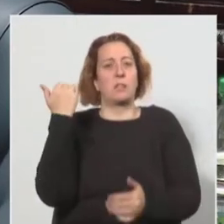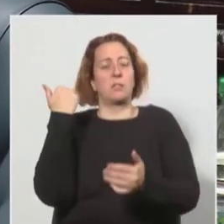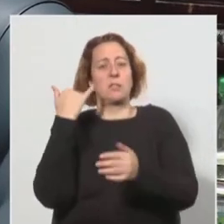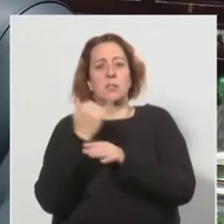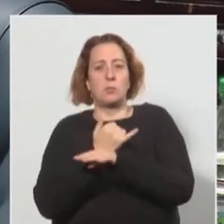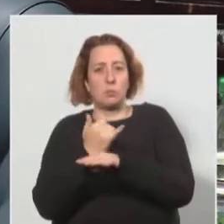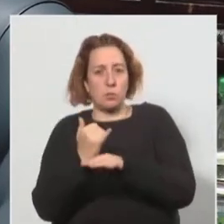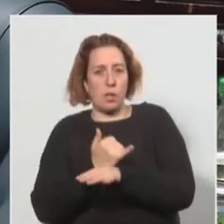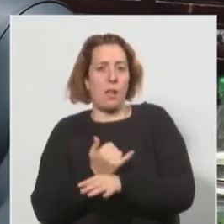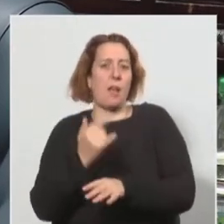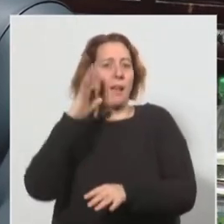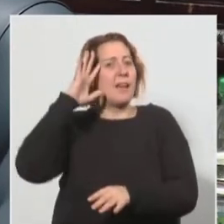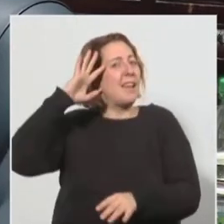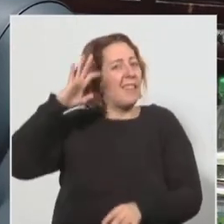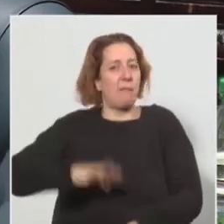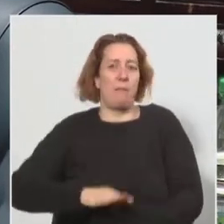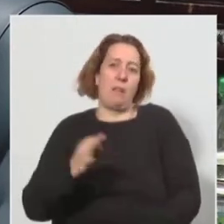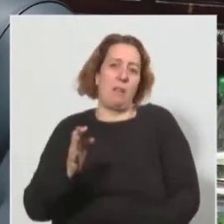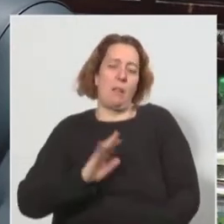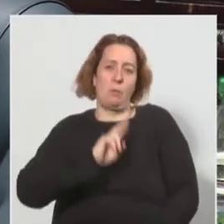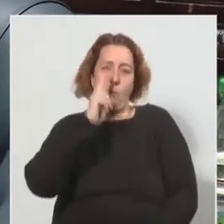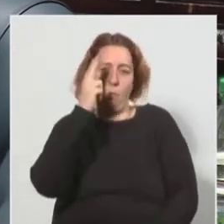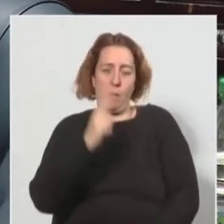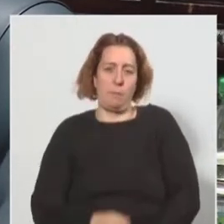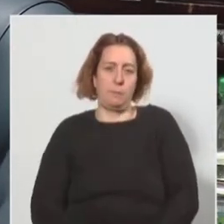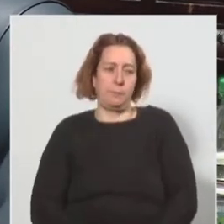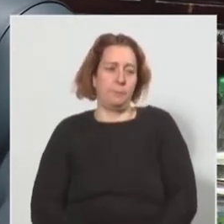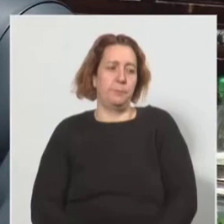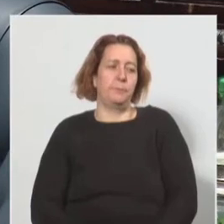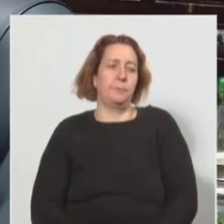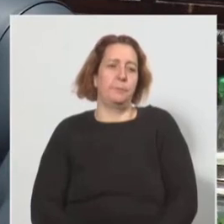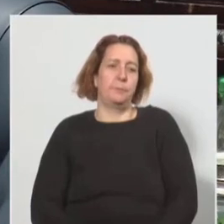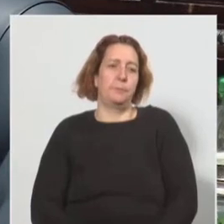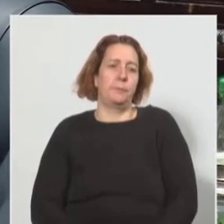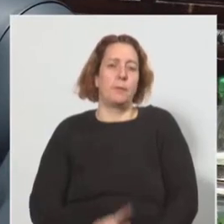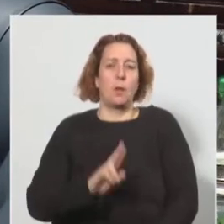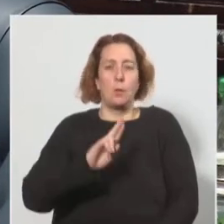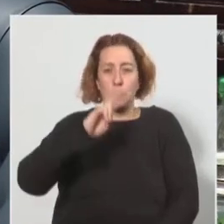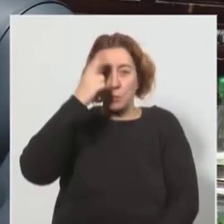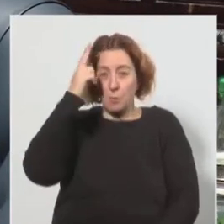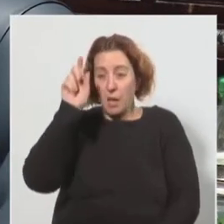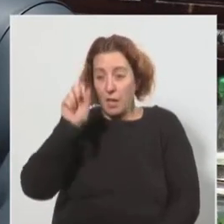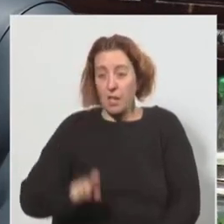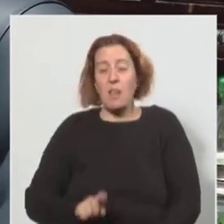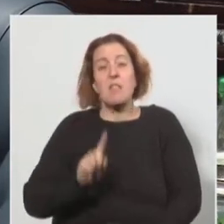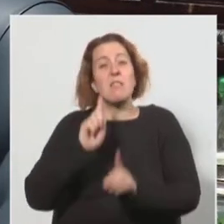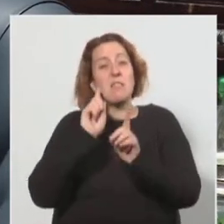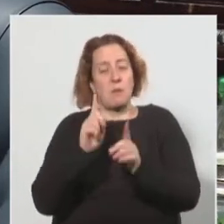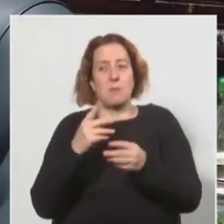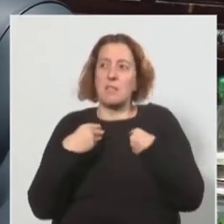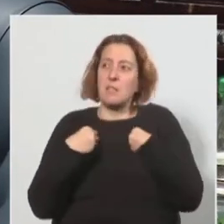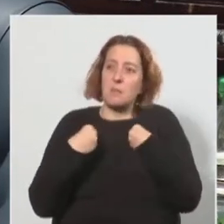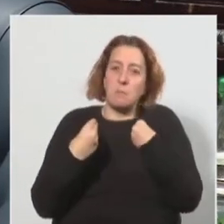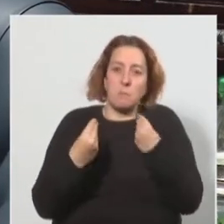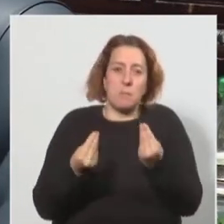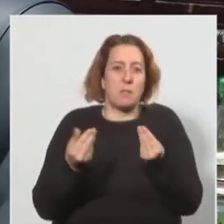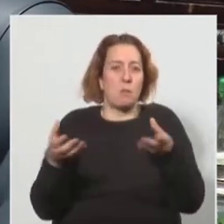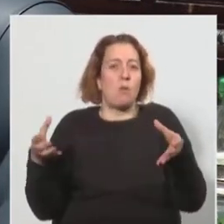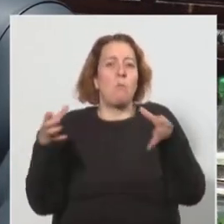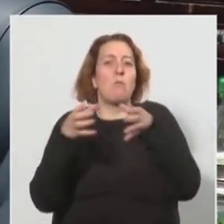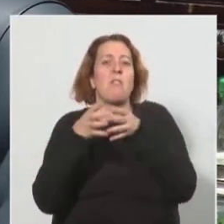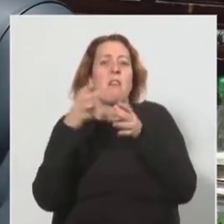institucionalidad, en la credibilidad del país. El Uruguay debe ser percibido en la